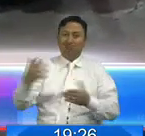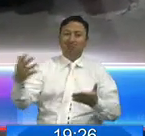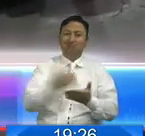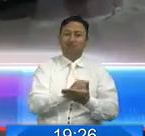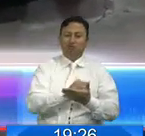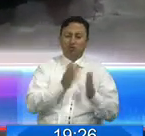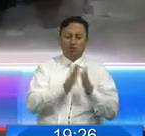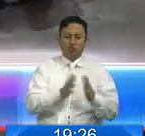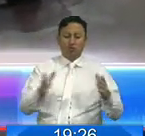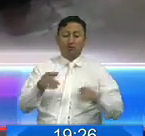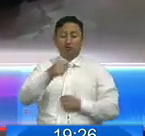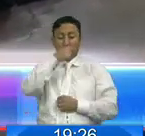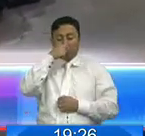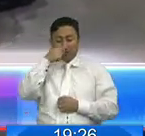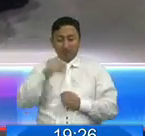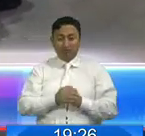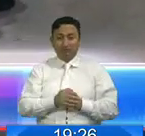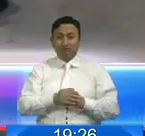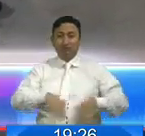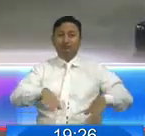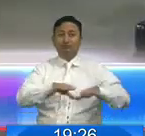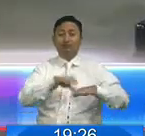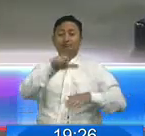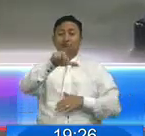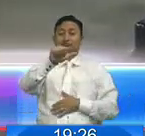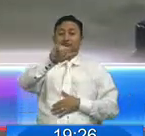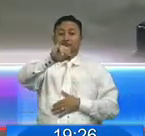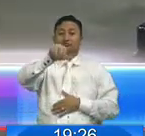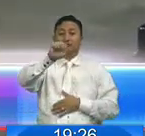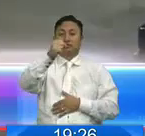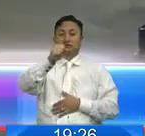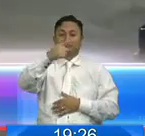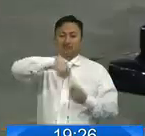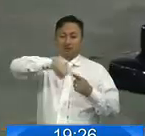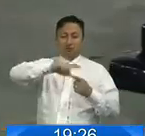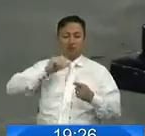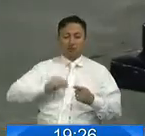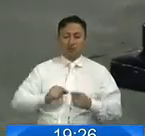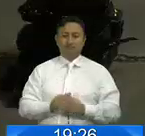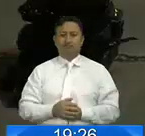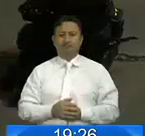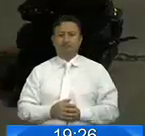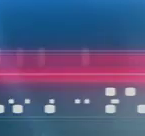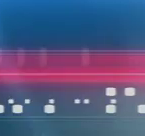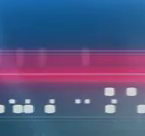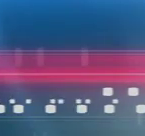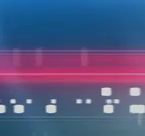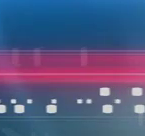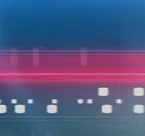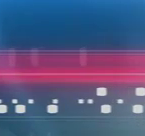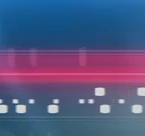gran cantidad de droga en el cantón Las Lajas. Los detalles en breves minutos.